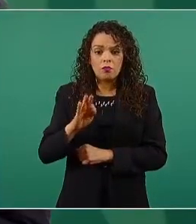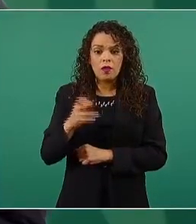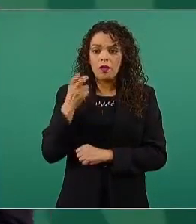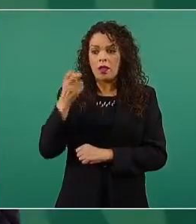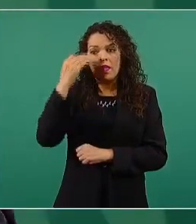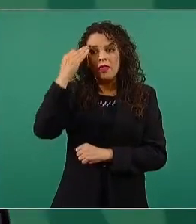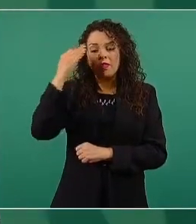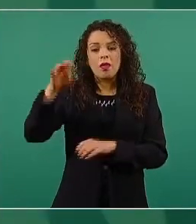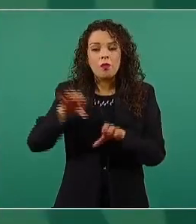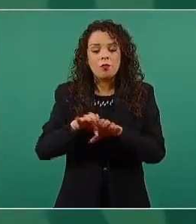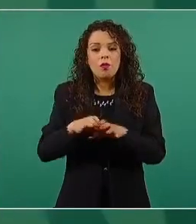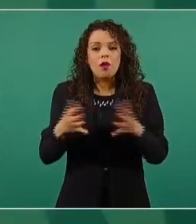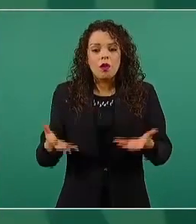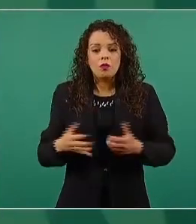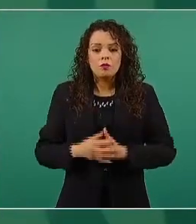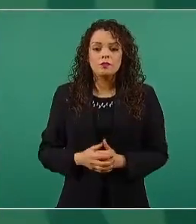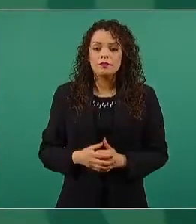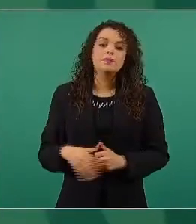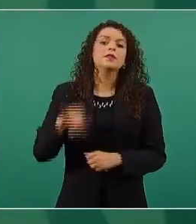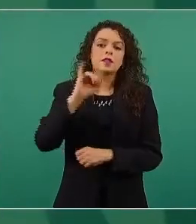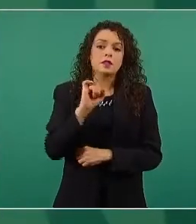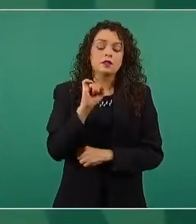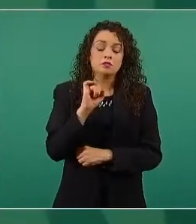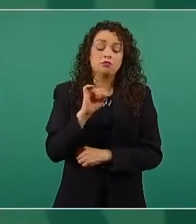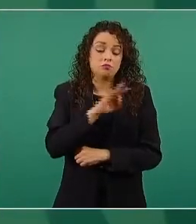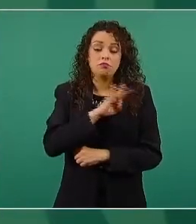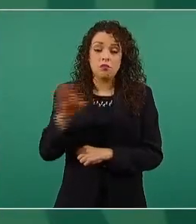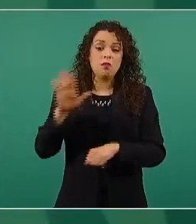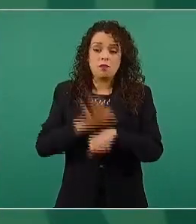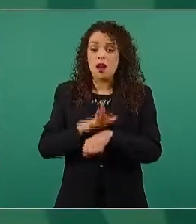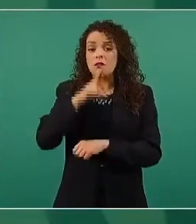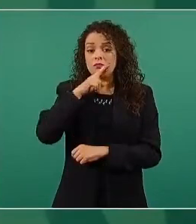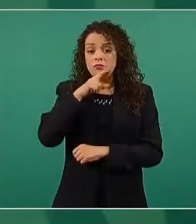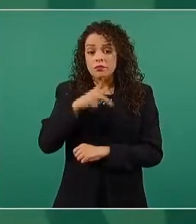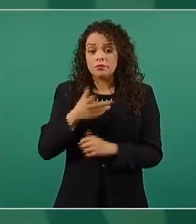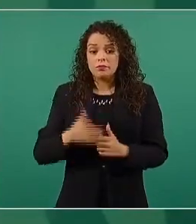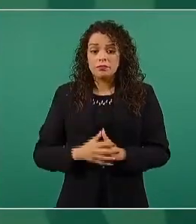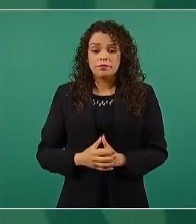Sí, hay condiciones inmejorables,